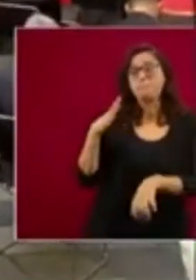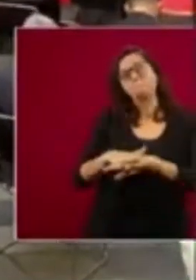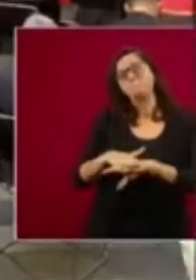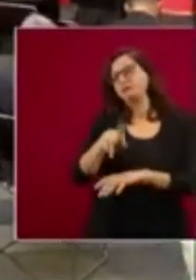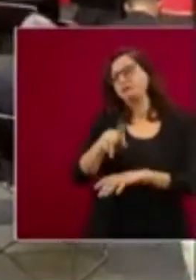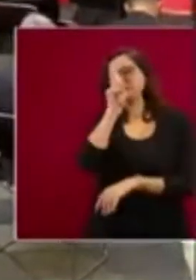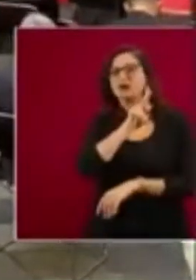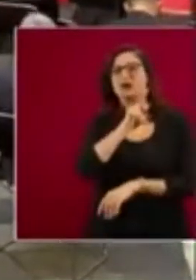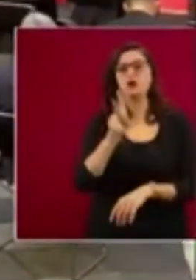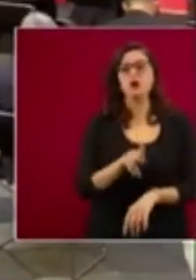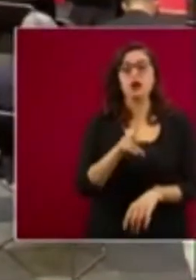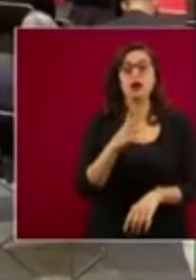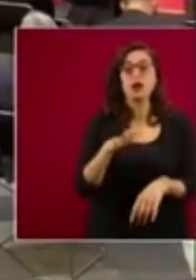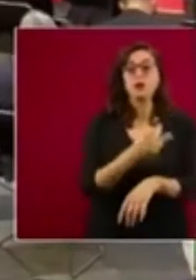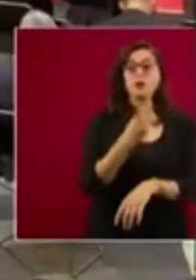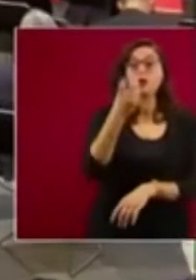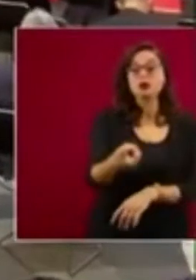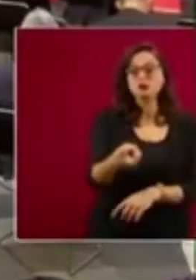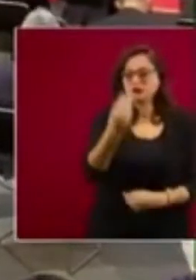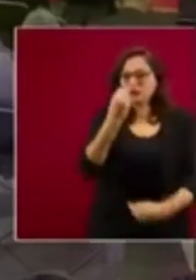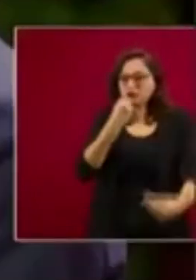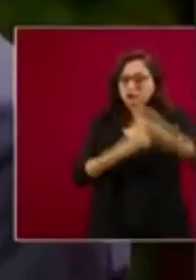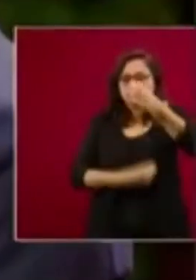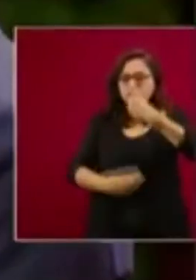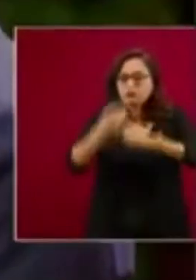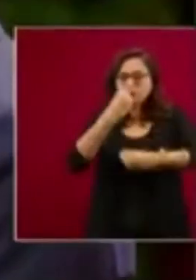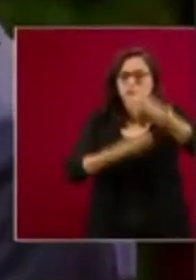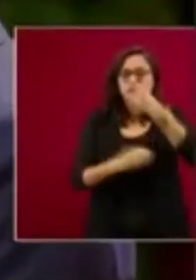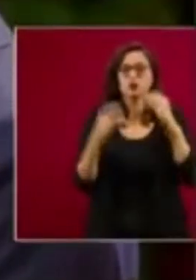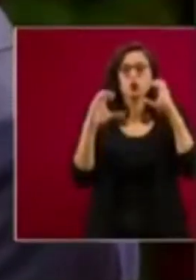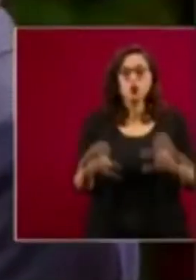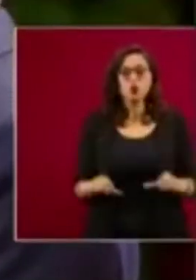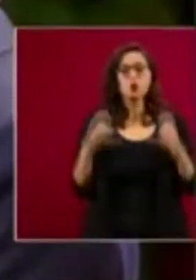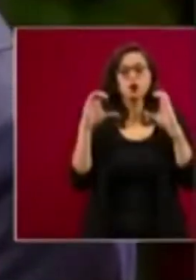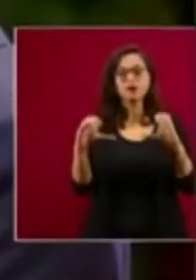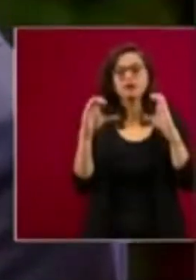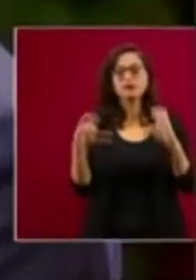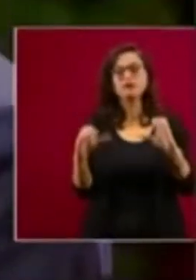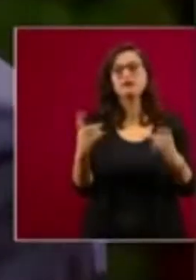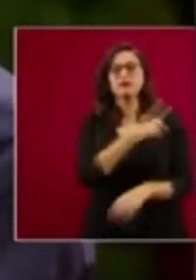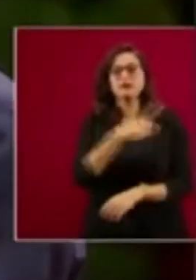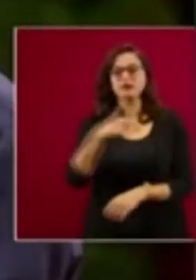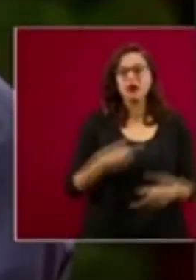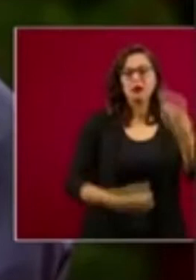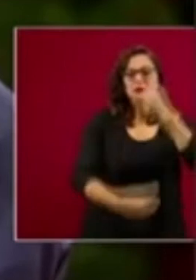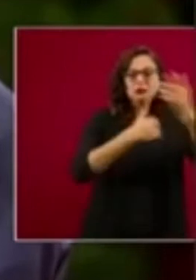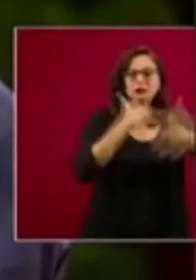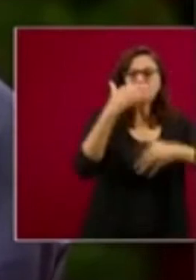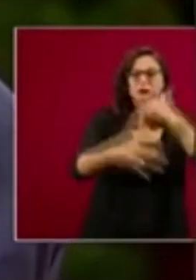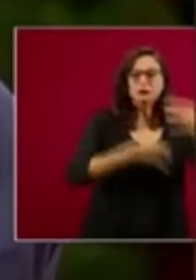han causado una cantidad de muertes inusitada, tanto por el tema de seguridad,